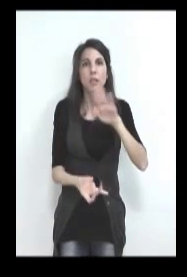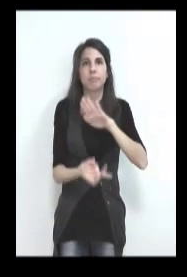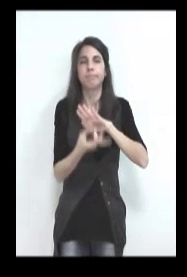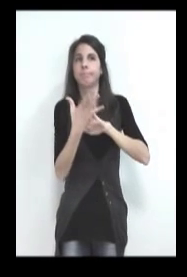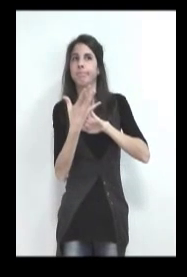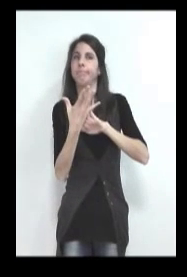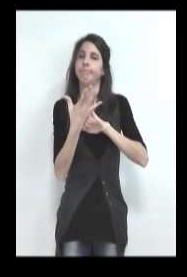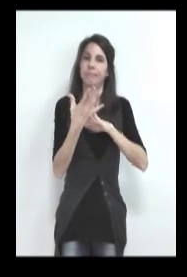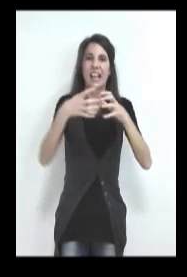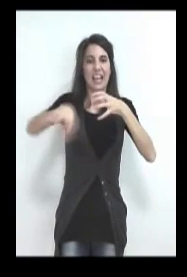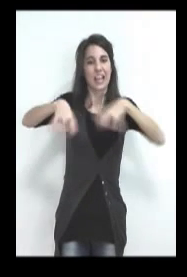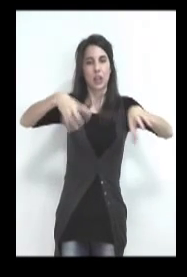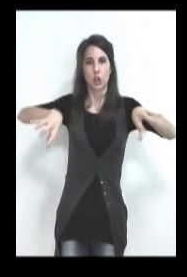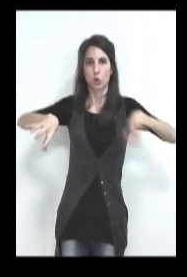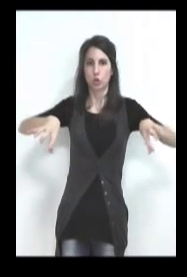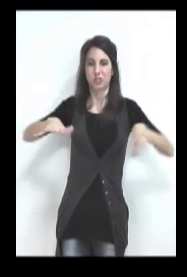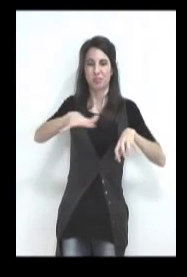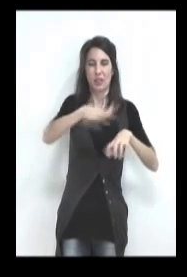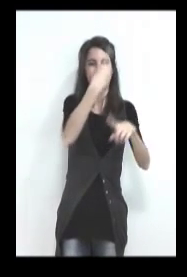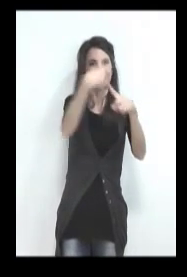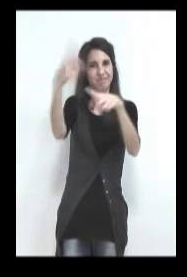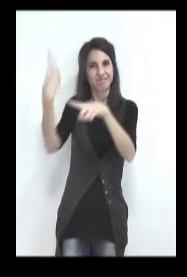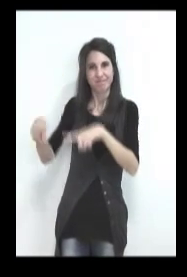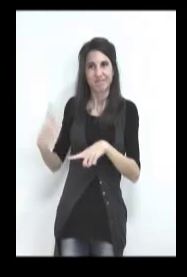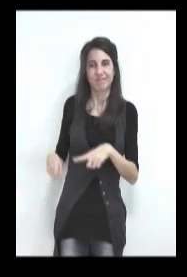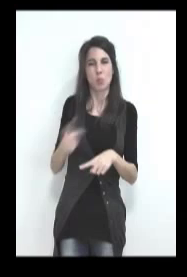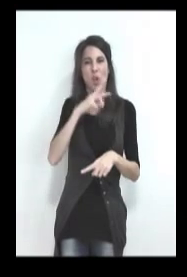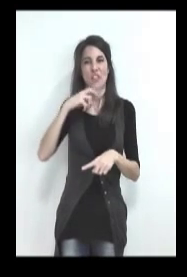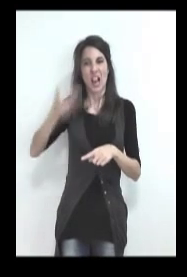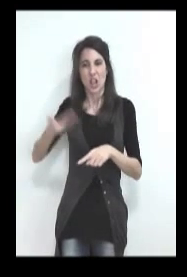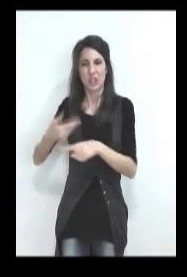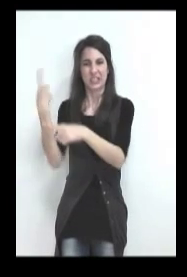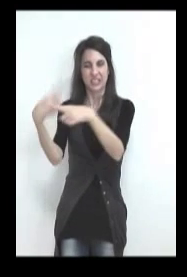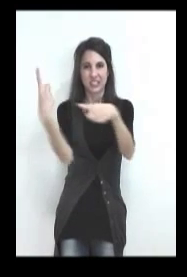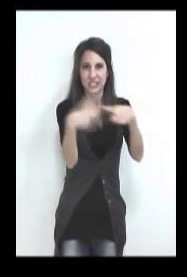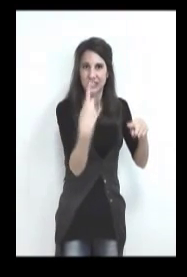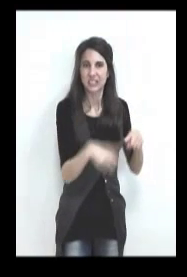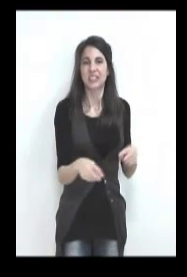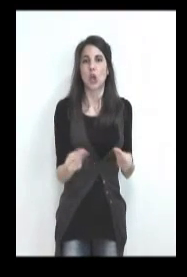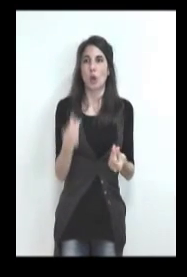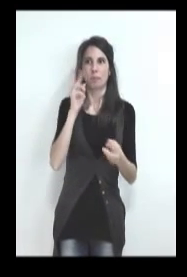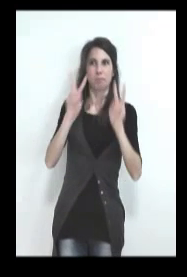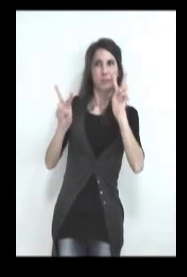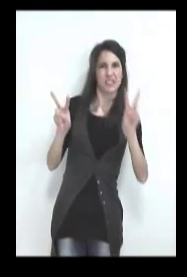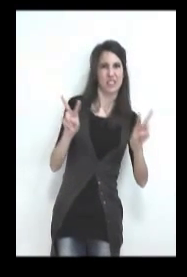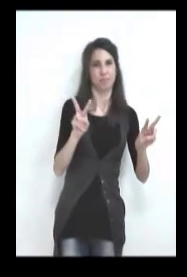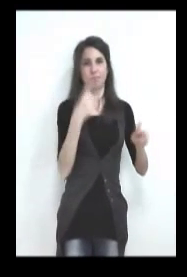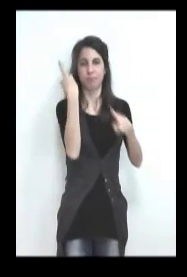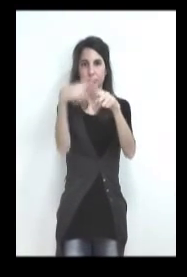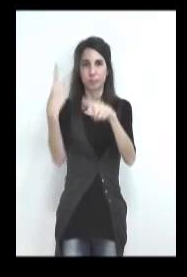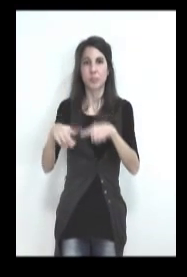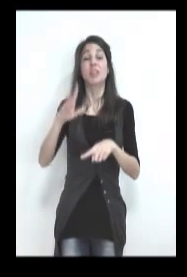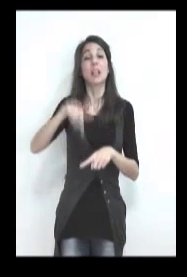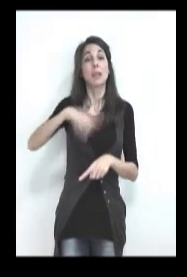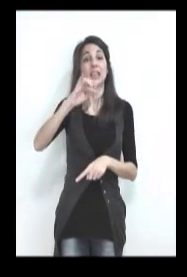de espacios diferentes, con diferencia de percepción de valor en esas ciudades. Las TICs generan también